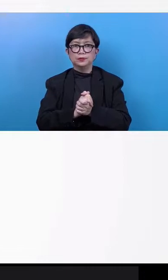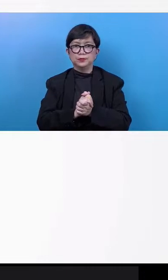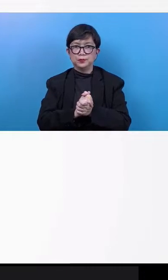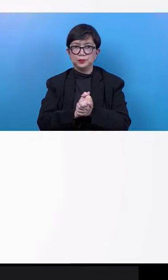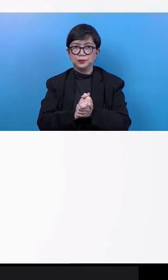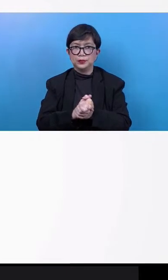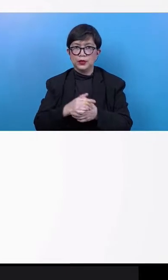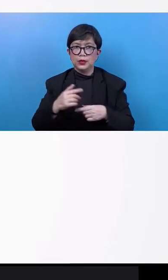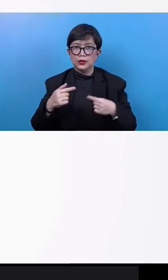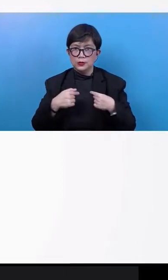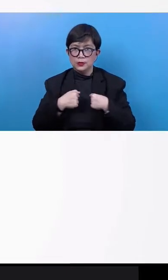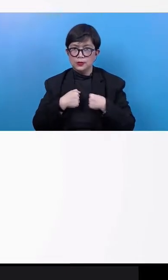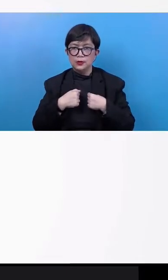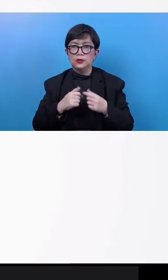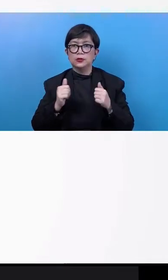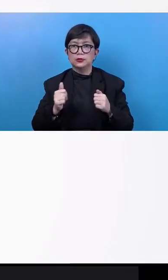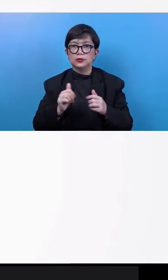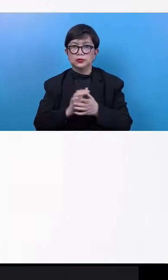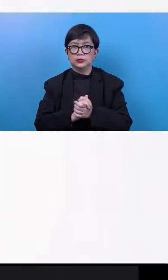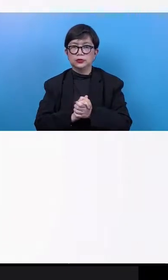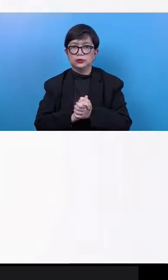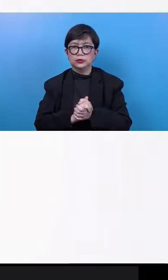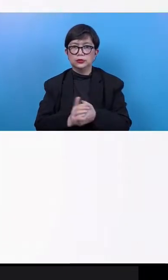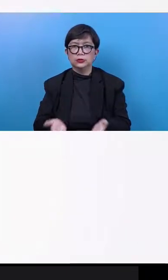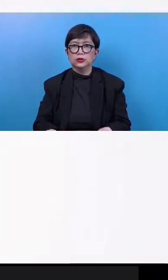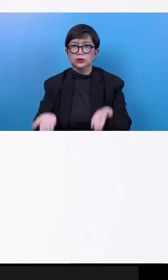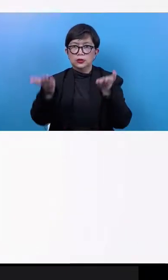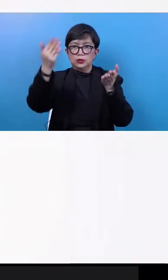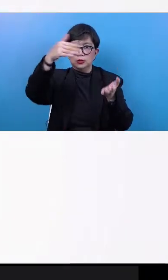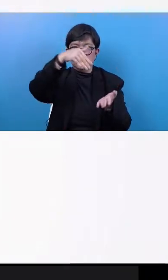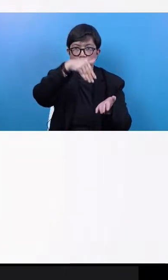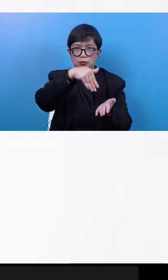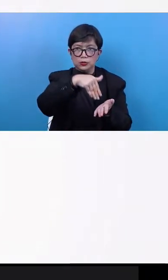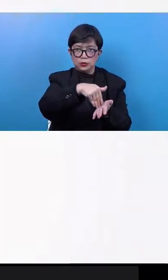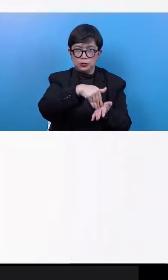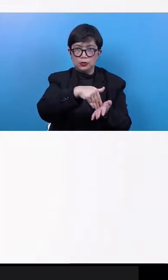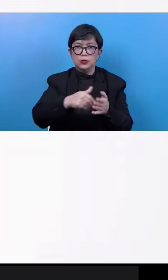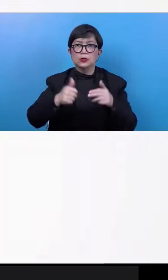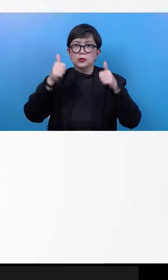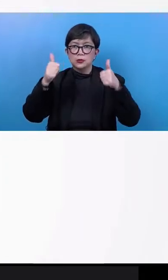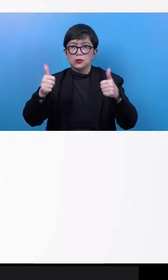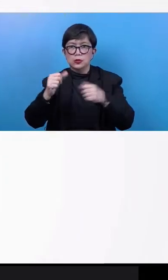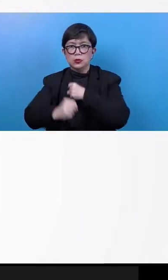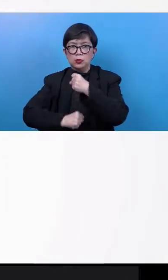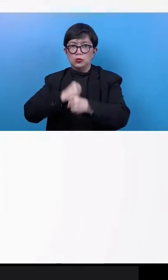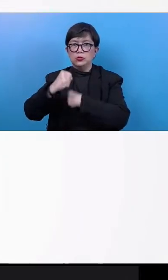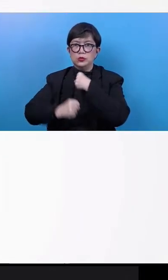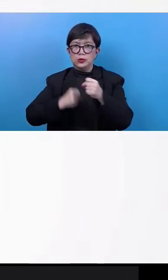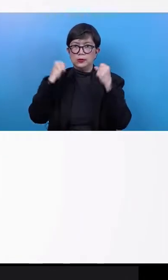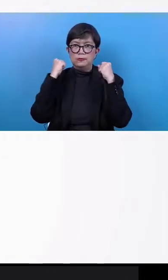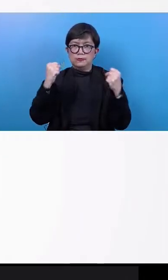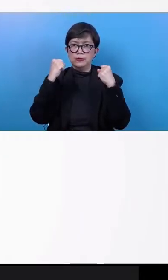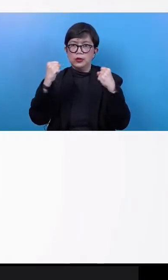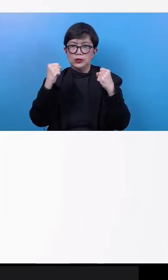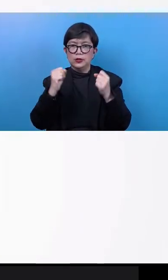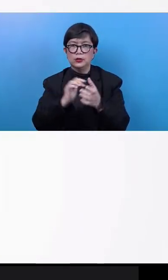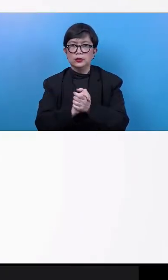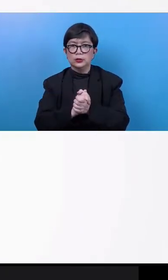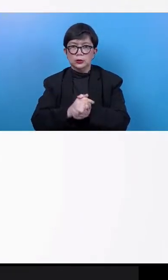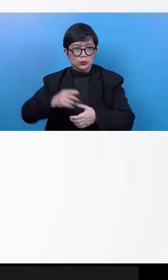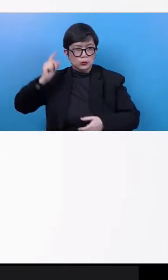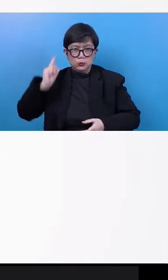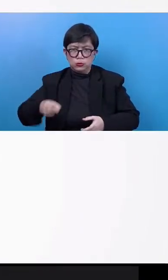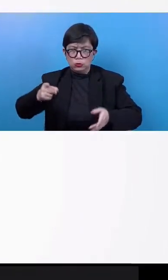de abordar un enfoque sistémico, una aproximación intersectorial y una coordinación nacional y regional.